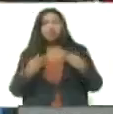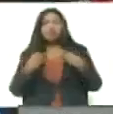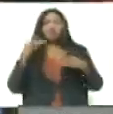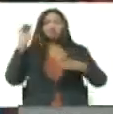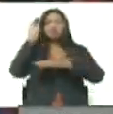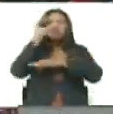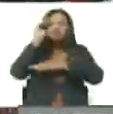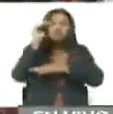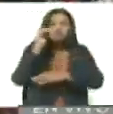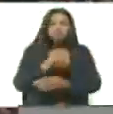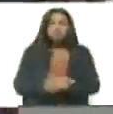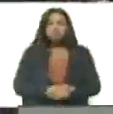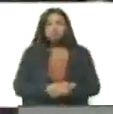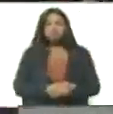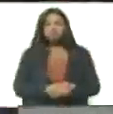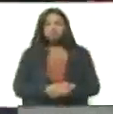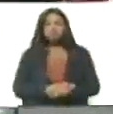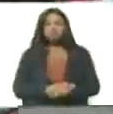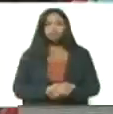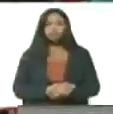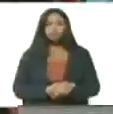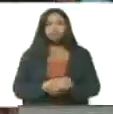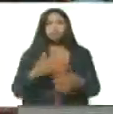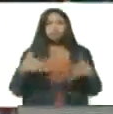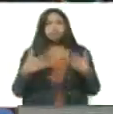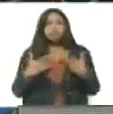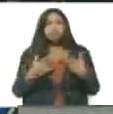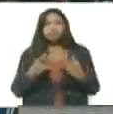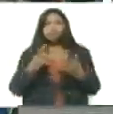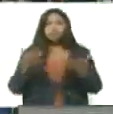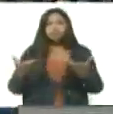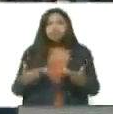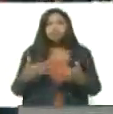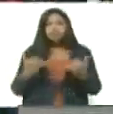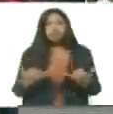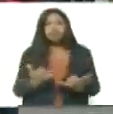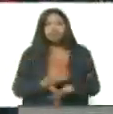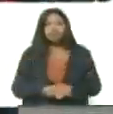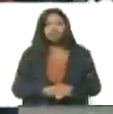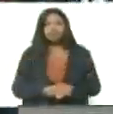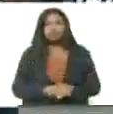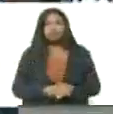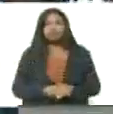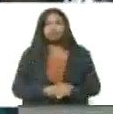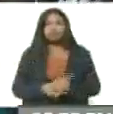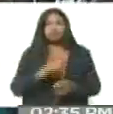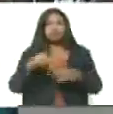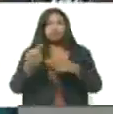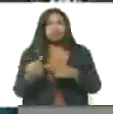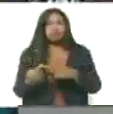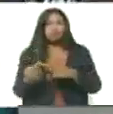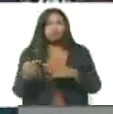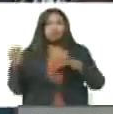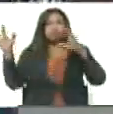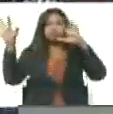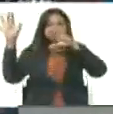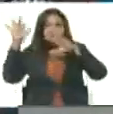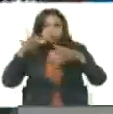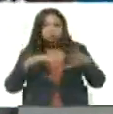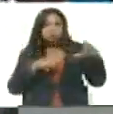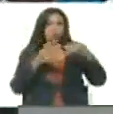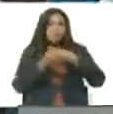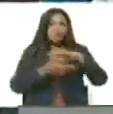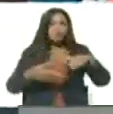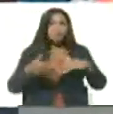futura, la alegría de lo que nos viene. Ya pasamos la tormenta, vamos